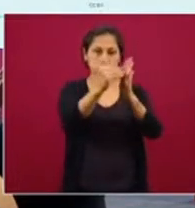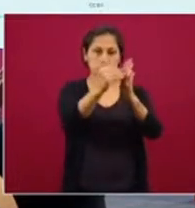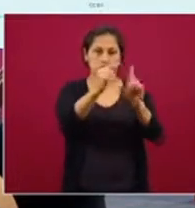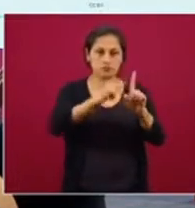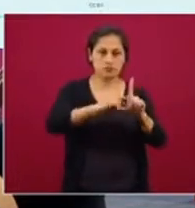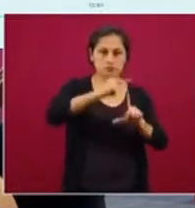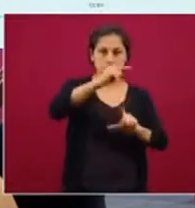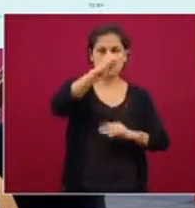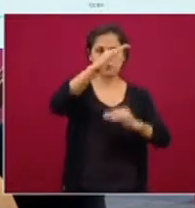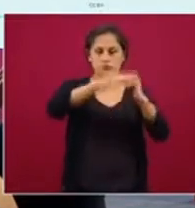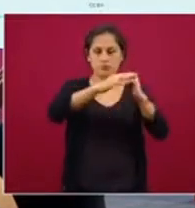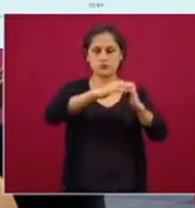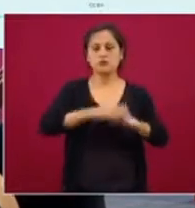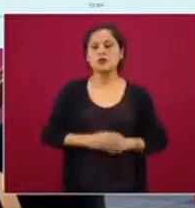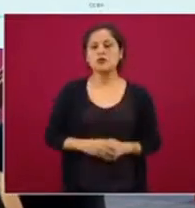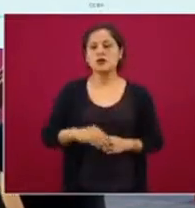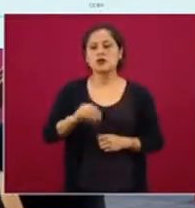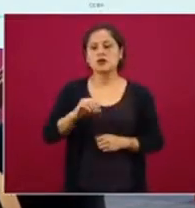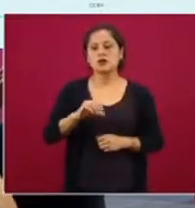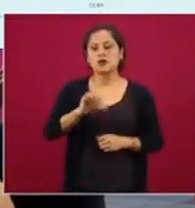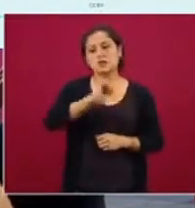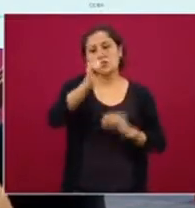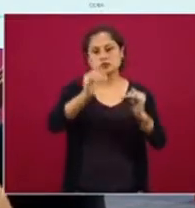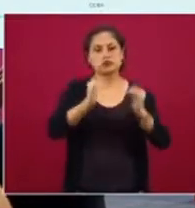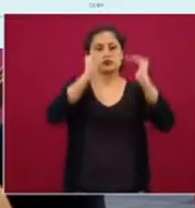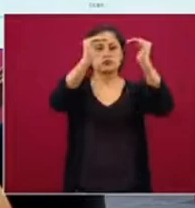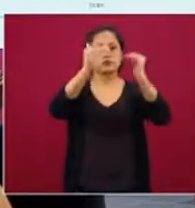el siguiente cuadrito son 10 millones.